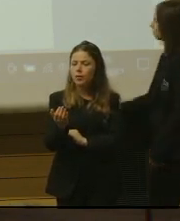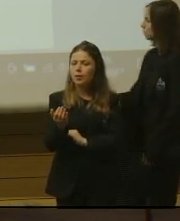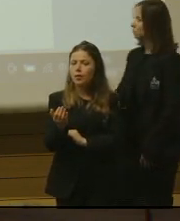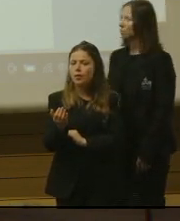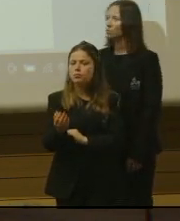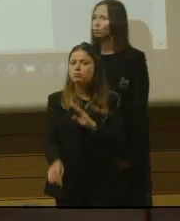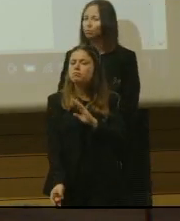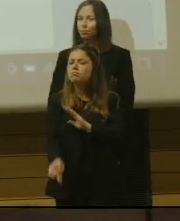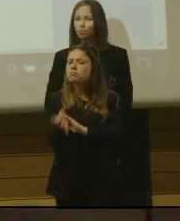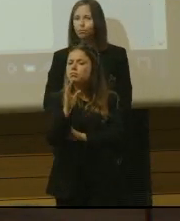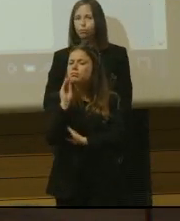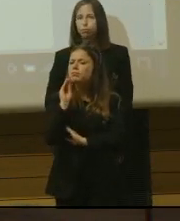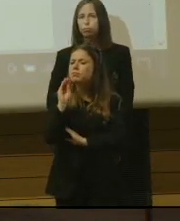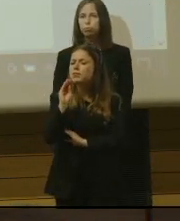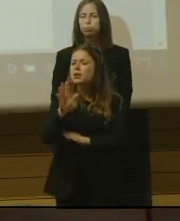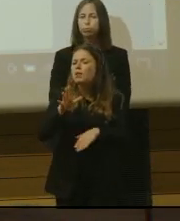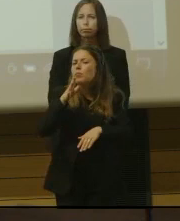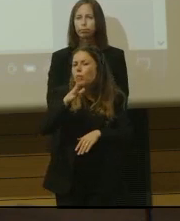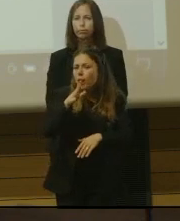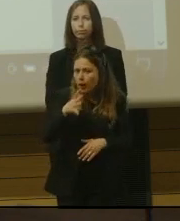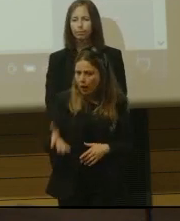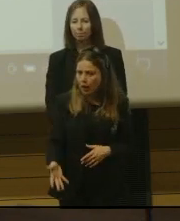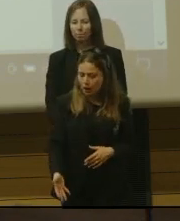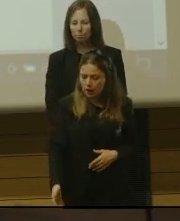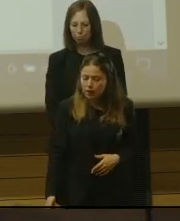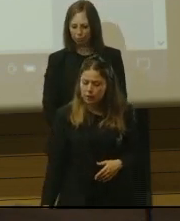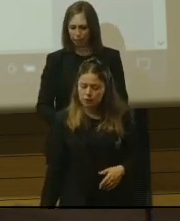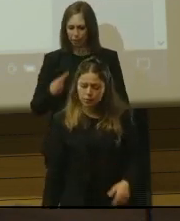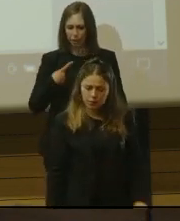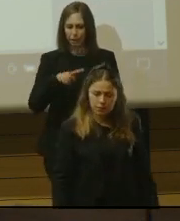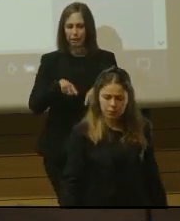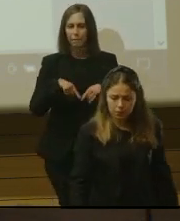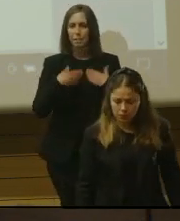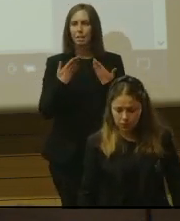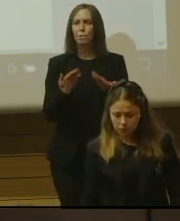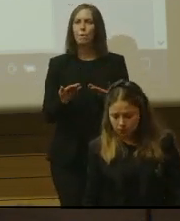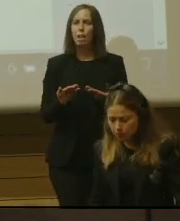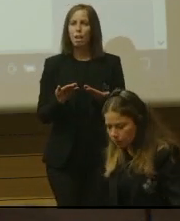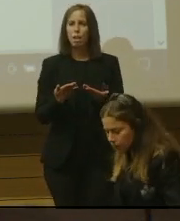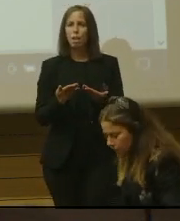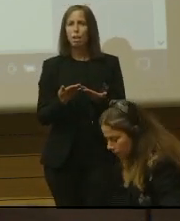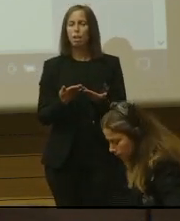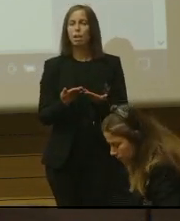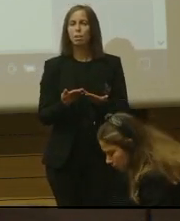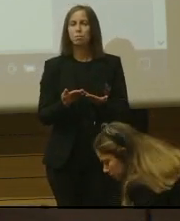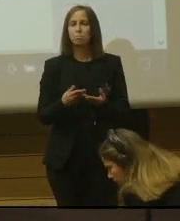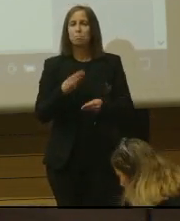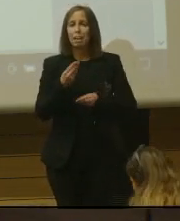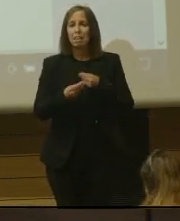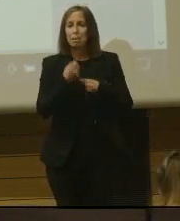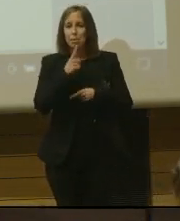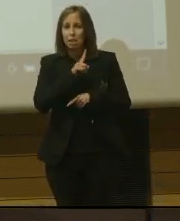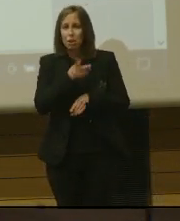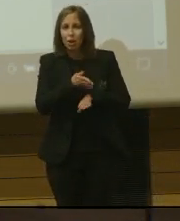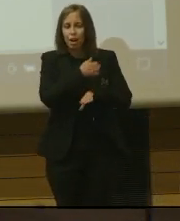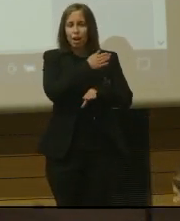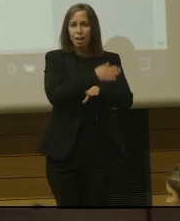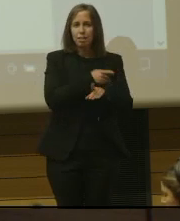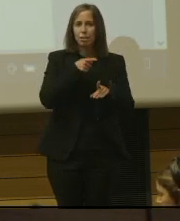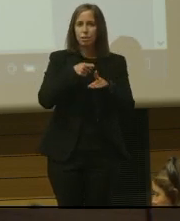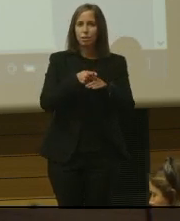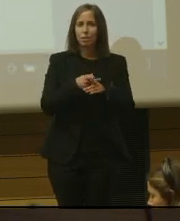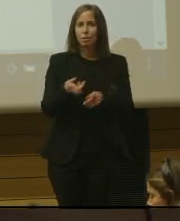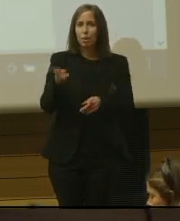Me surge la pregunta de por qué, ¿no? ¿Qué diferencia hay o qué es lo que no se está haciendo bien desde antes, ¿no? Para evitar ese